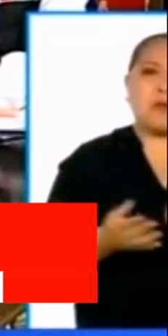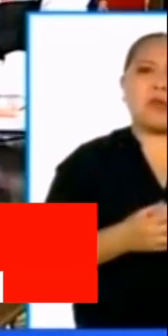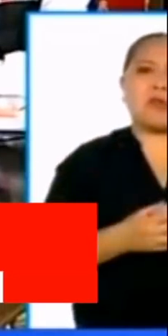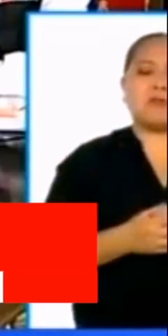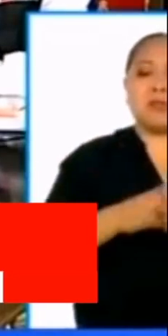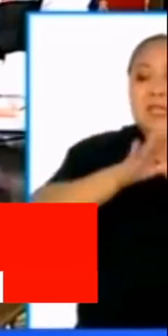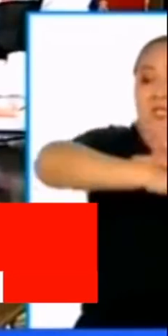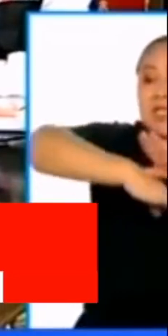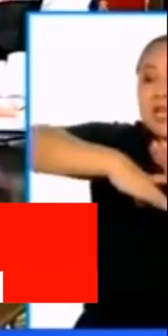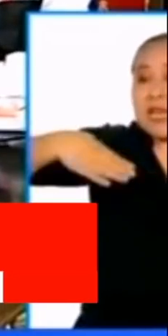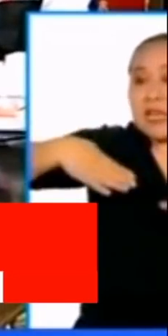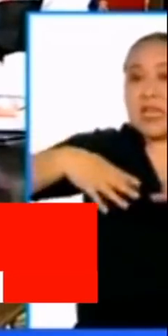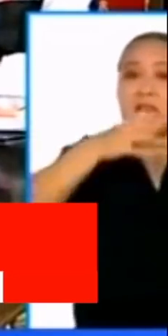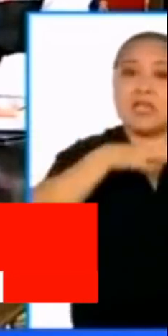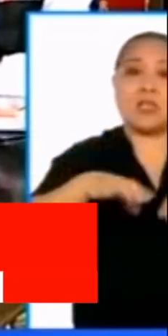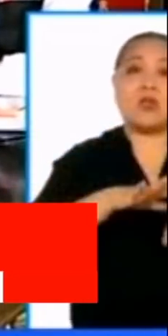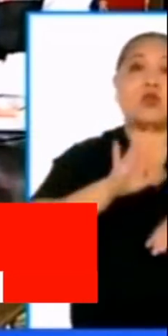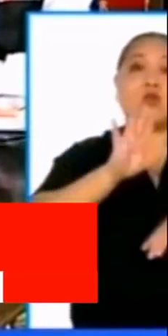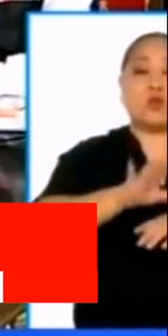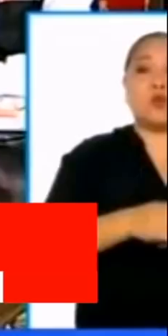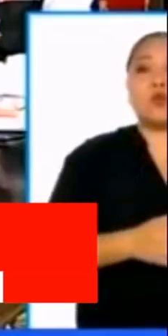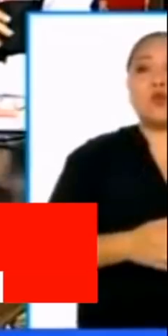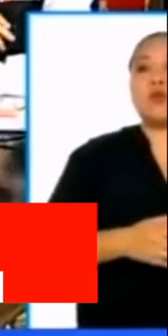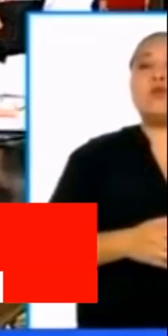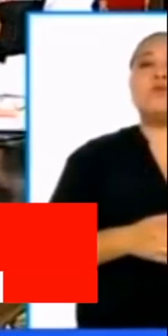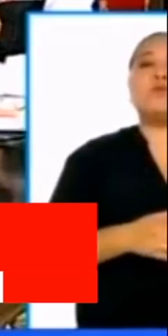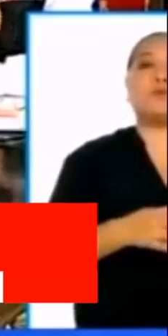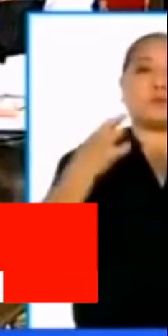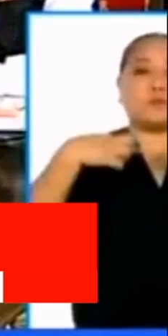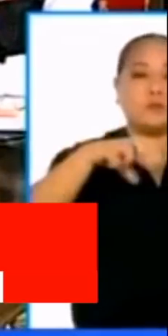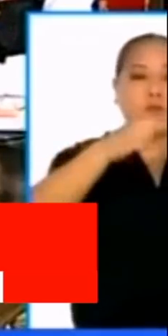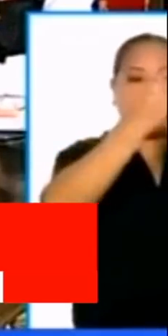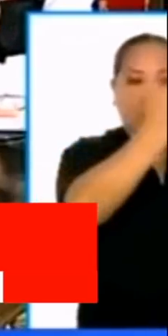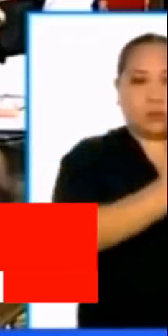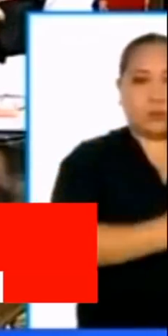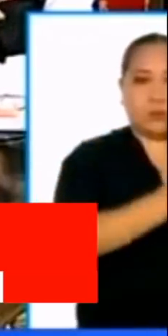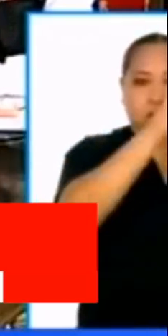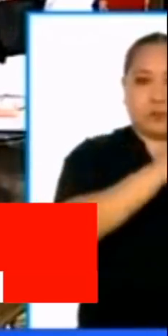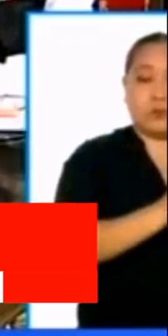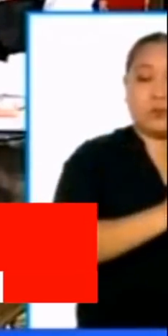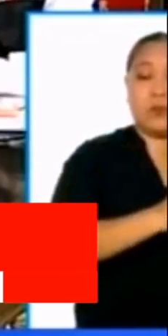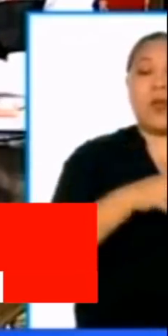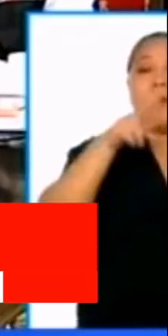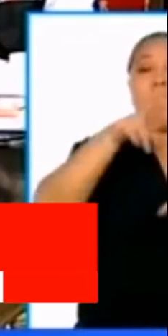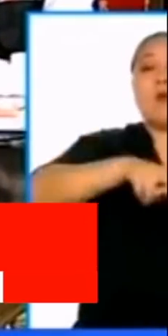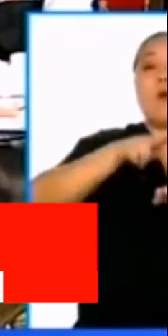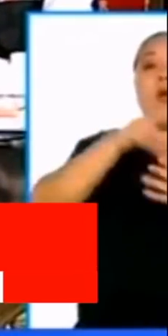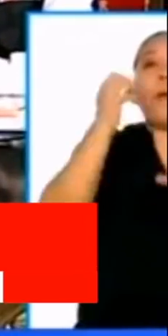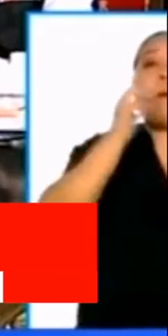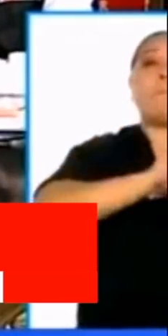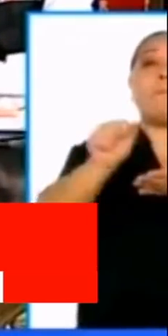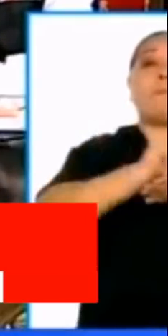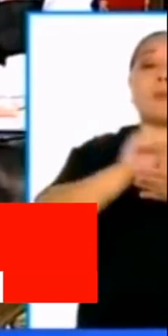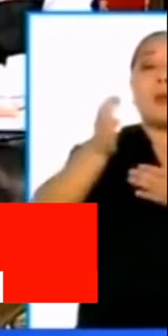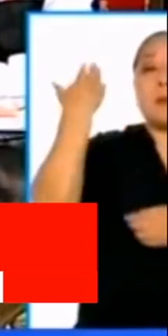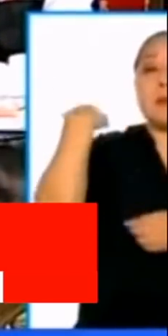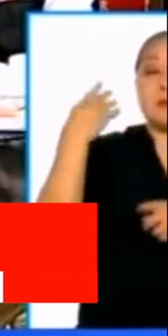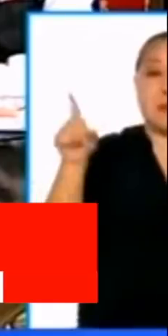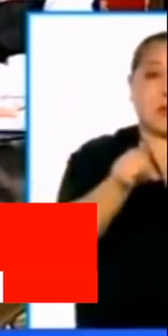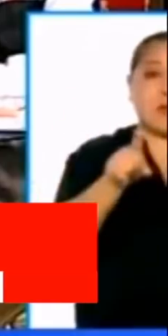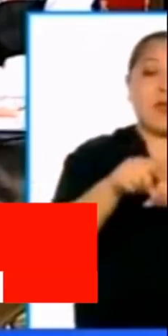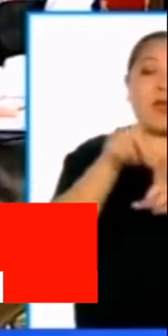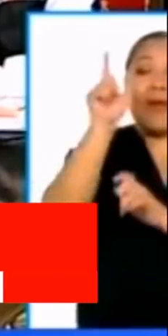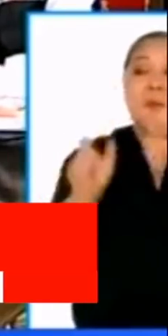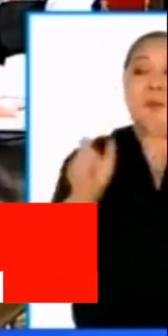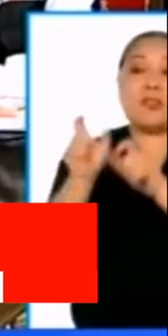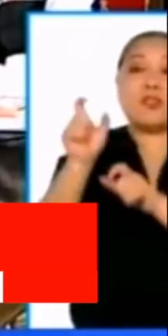de realizar las actividades que están en la disposición que aprobamos a finales del mes pasado, e igualmente